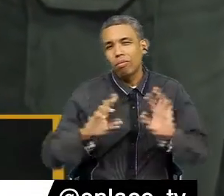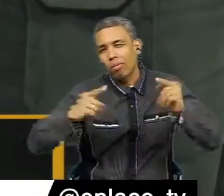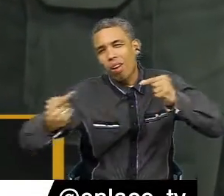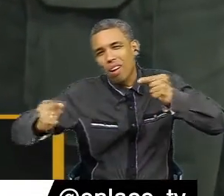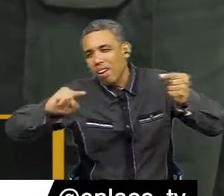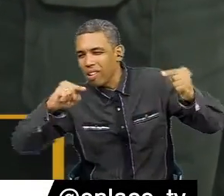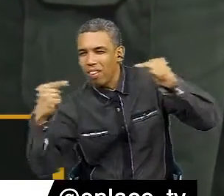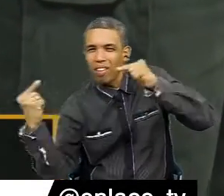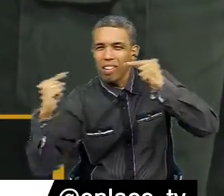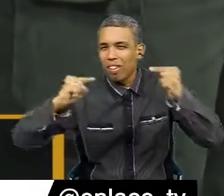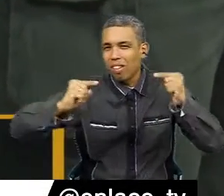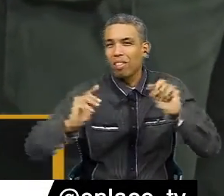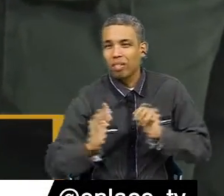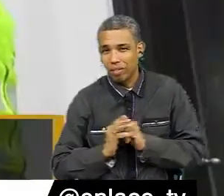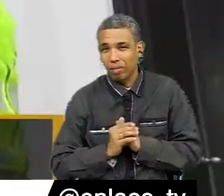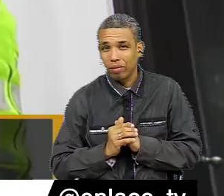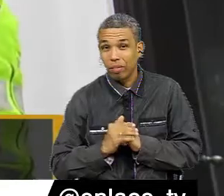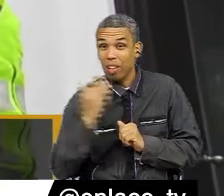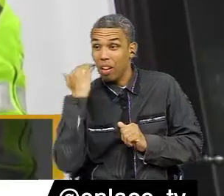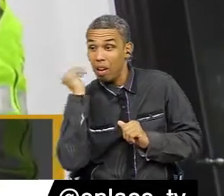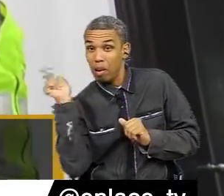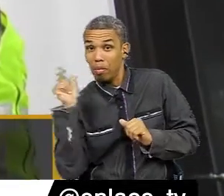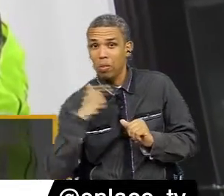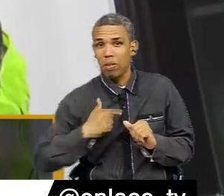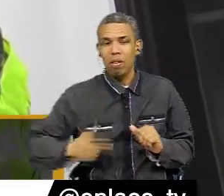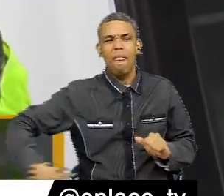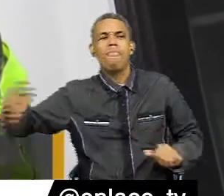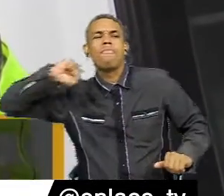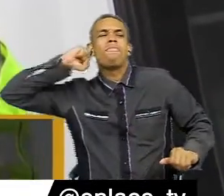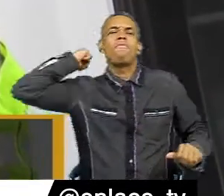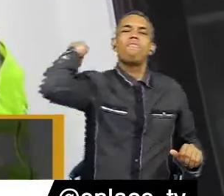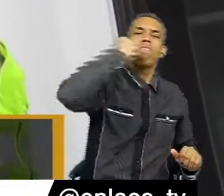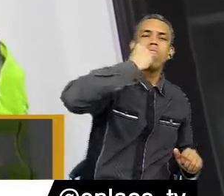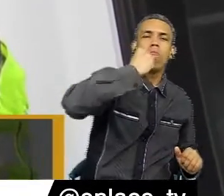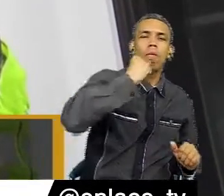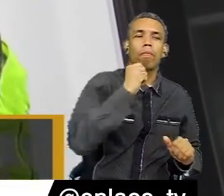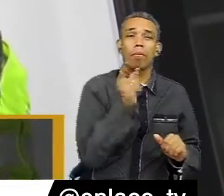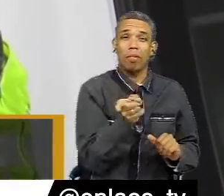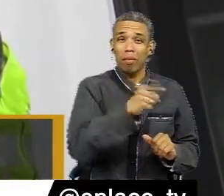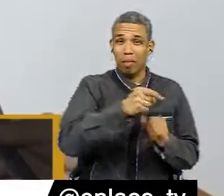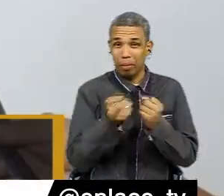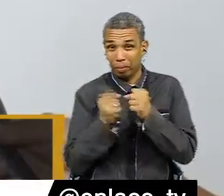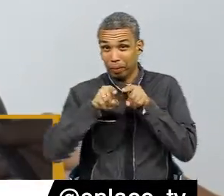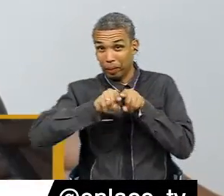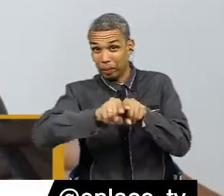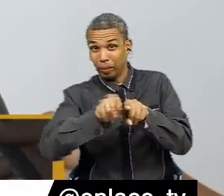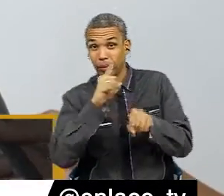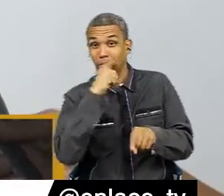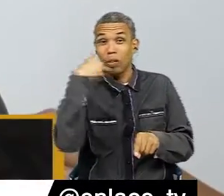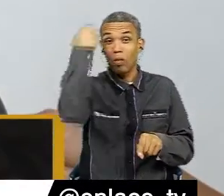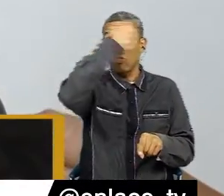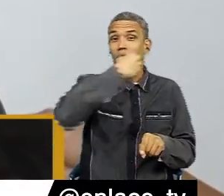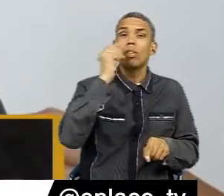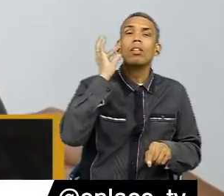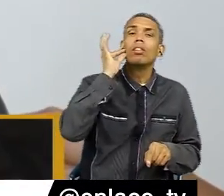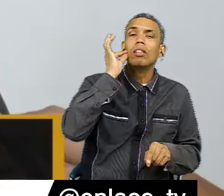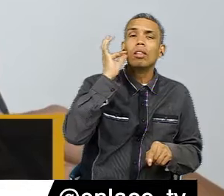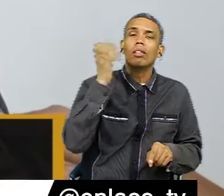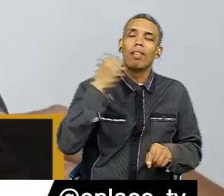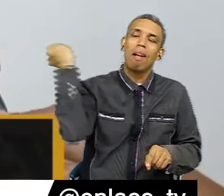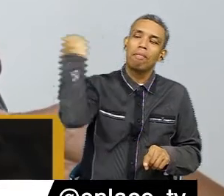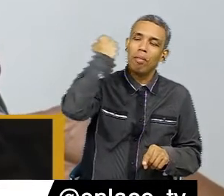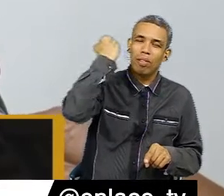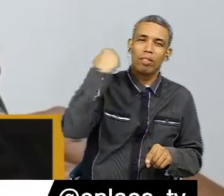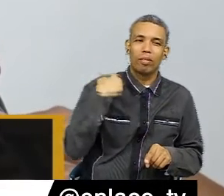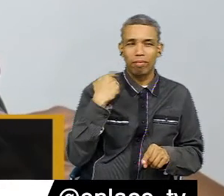pareja, donde la agresora atacó con arma blanca, resultando herido su excompañero en el rostro. Pues estaban en la residencia, parece que hay una